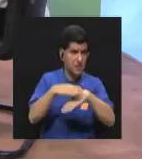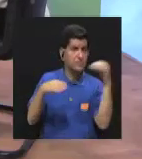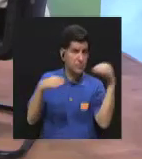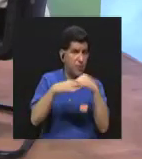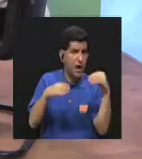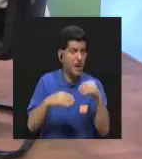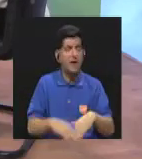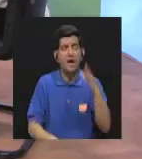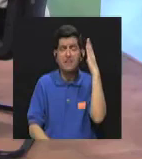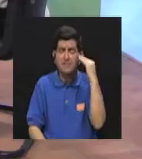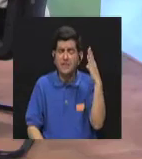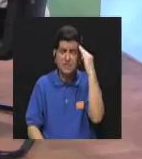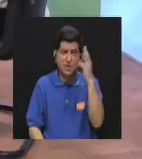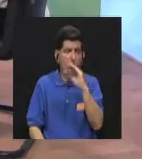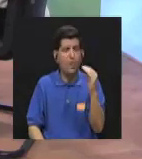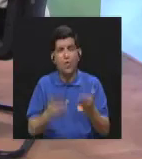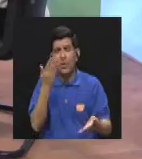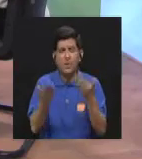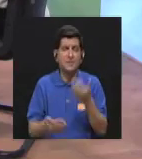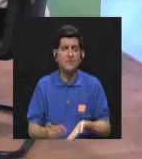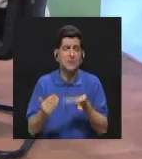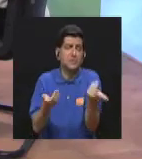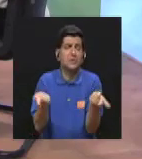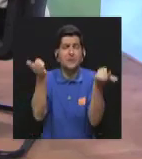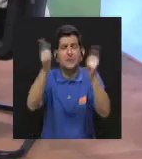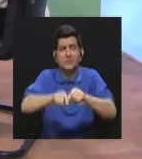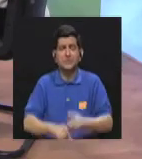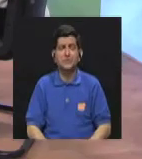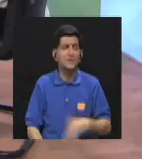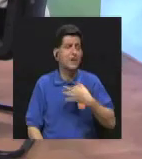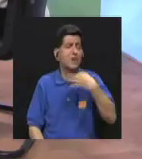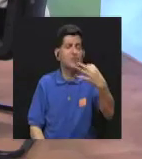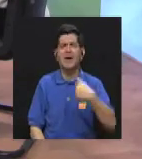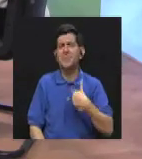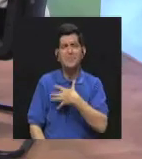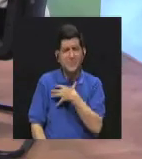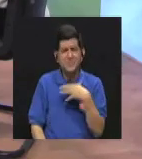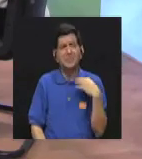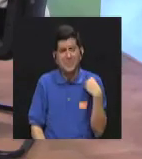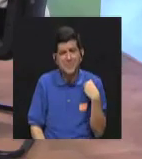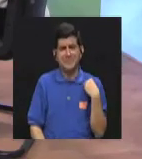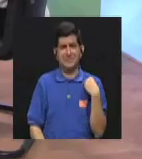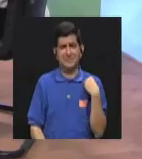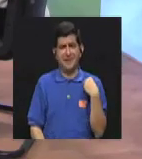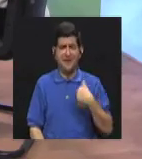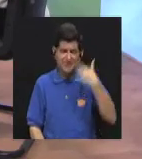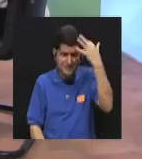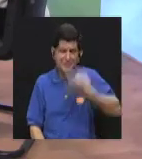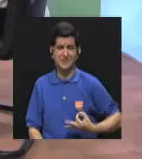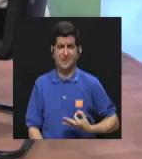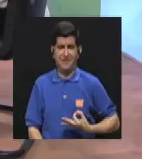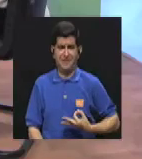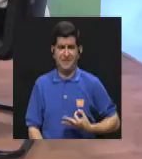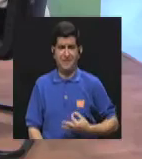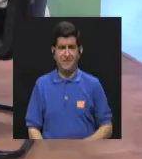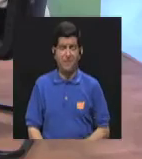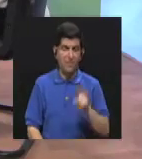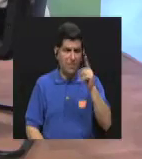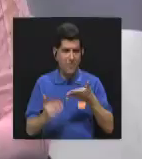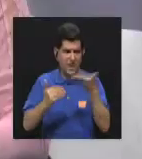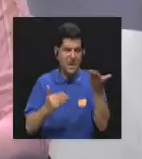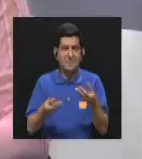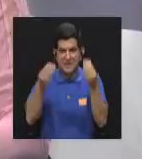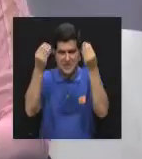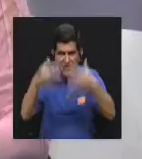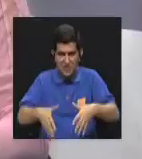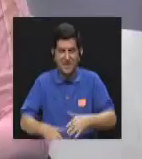las anécdotas o de las cosas que sucedían, del cotidiano, porque a mí me gusta mucho, a mí me parece que es un elemento que perdemos